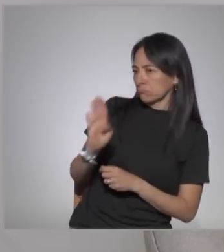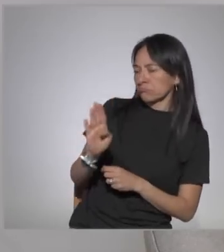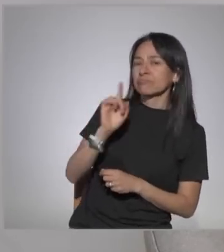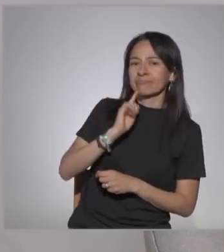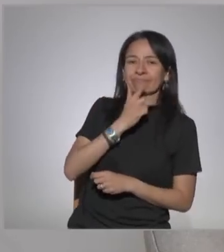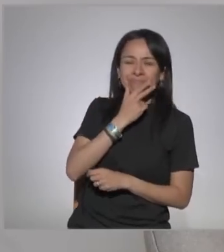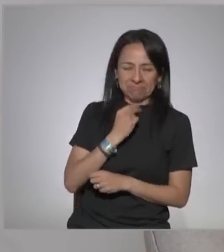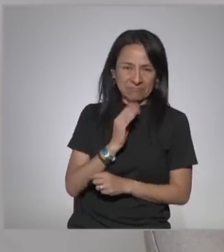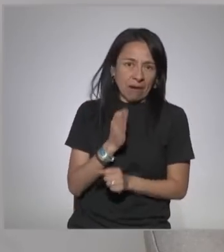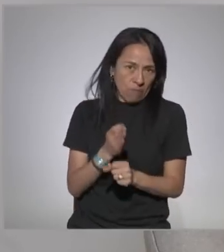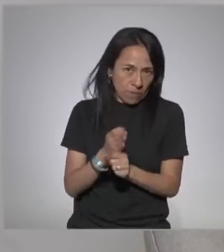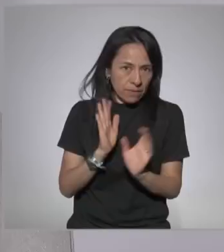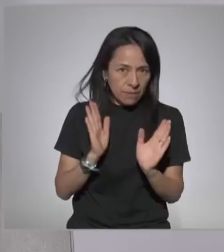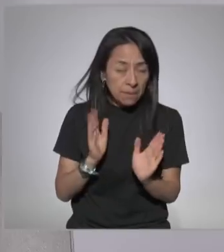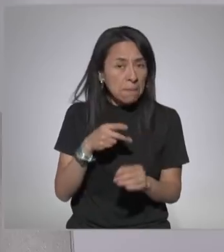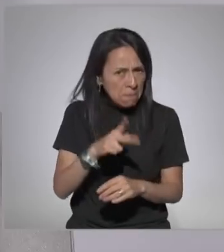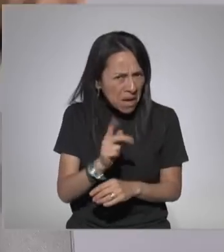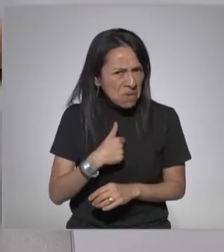homosexuales,